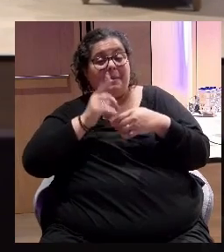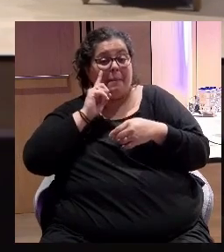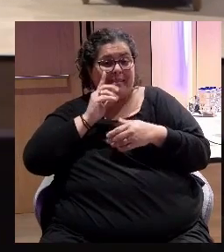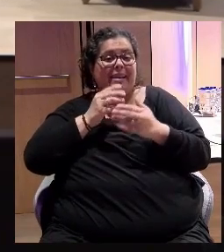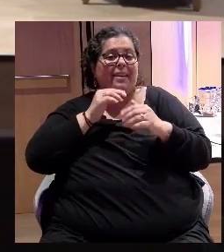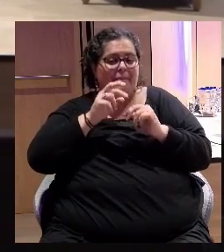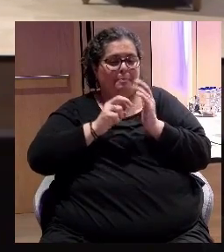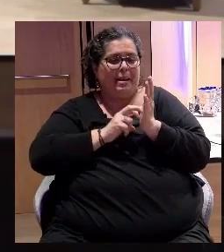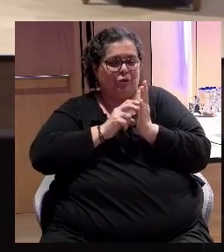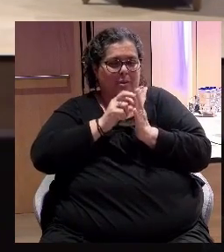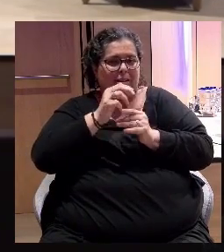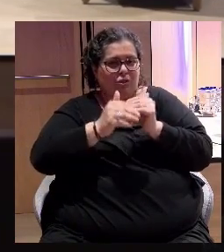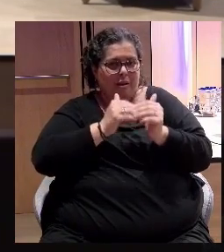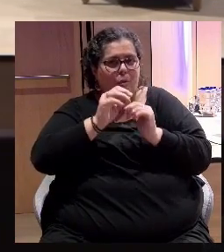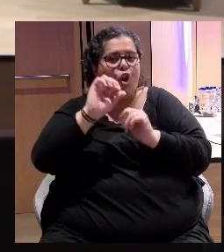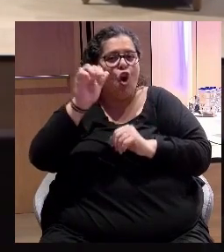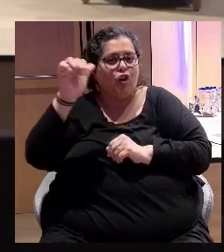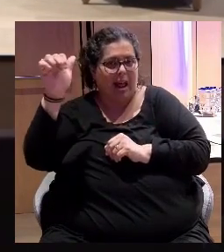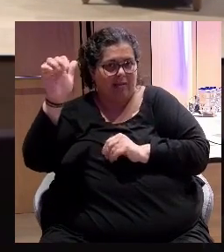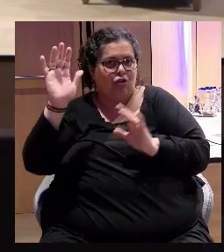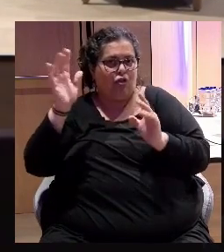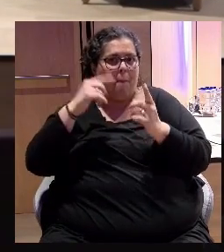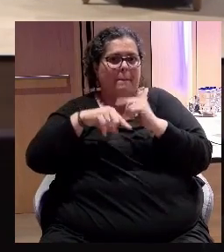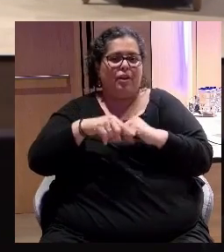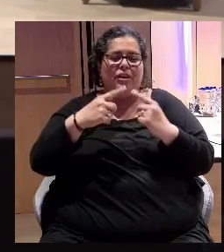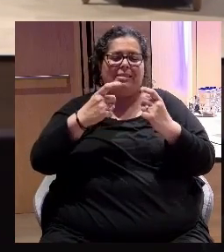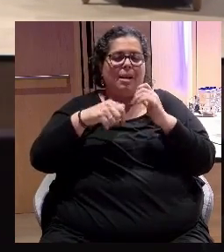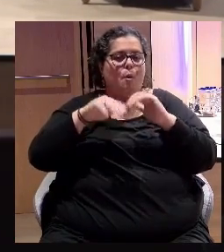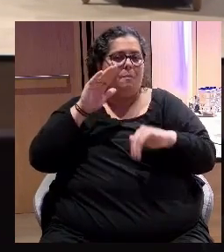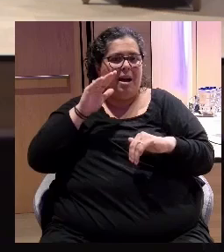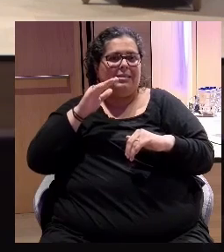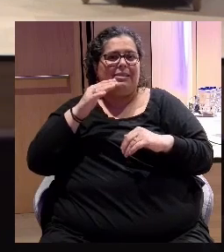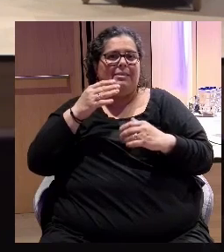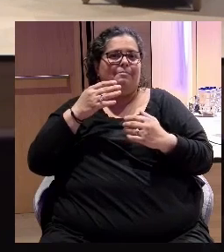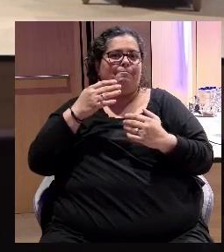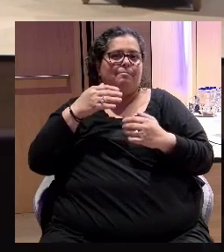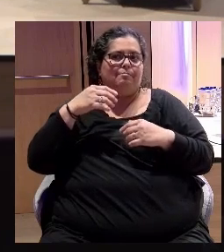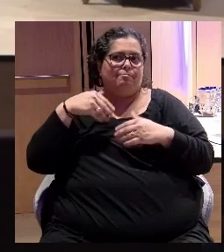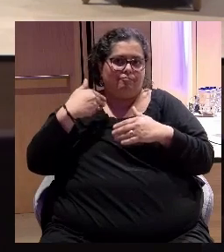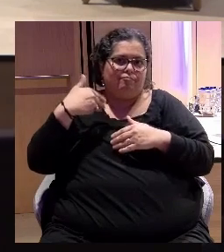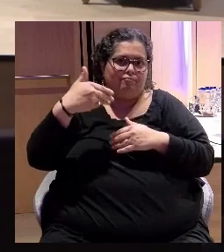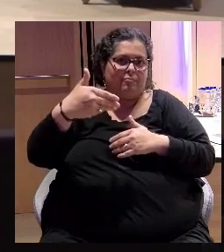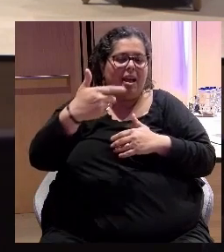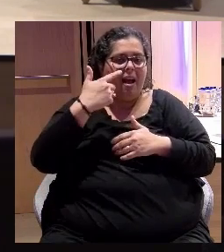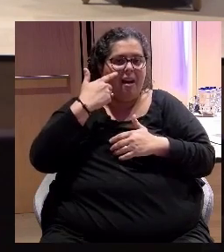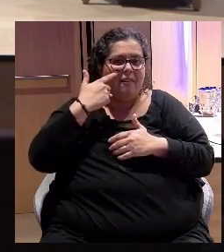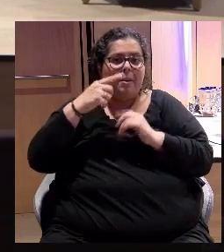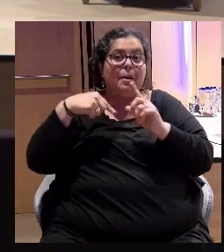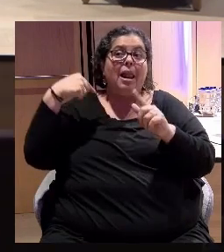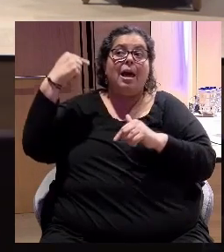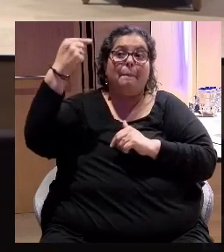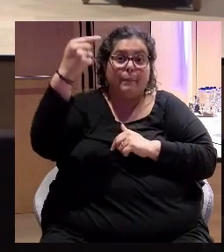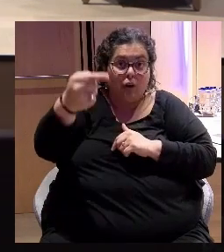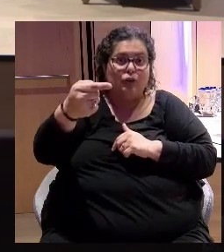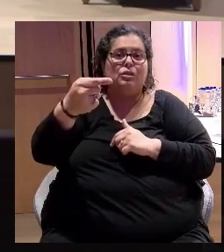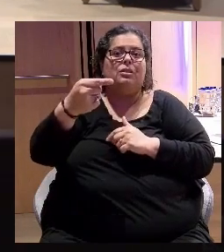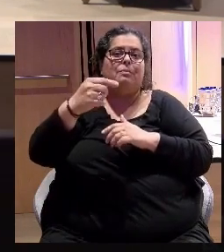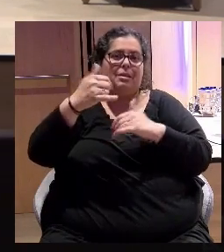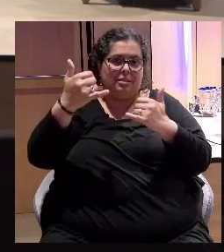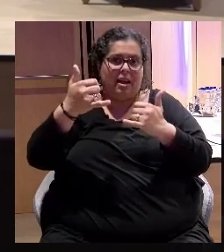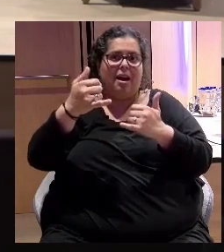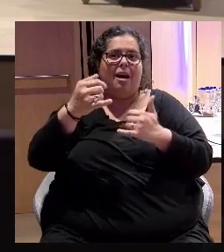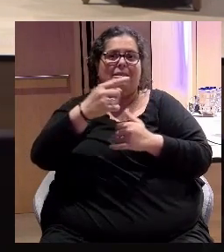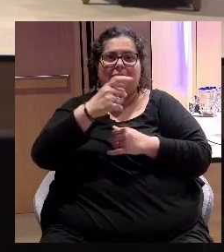digamos. Claramente necesitamos de más ediciones y de más perspectiva para saber si quizás en la siguiente edición o en la otra realmente alcancemos